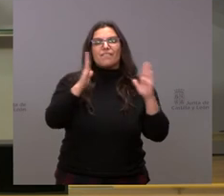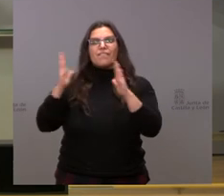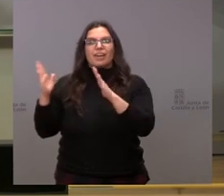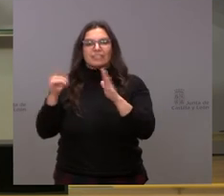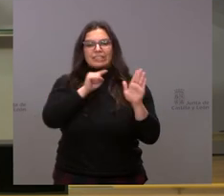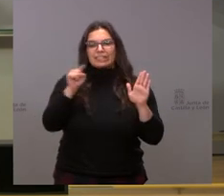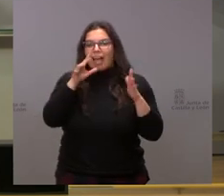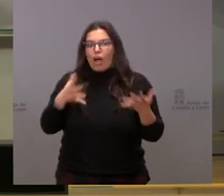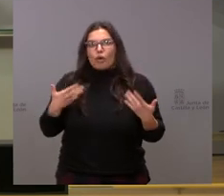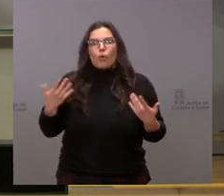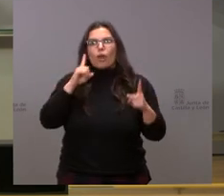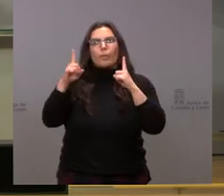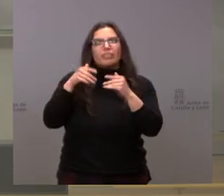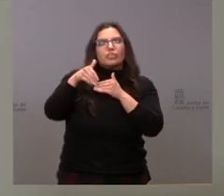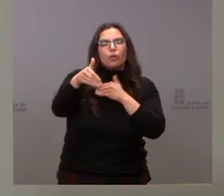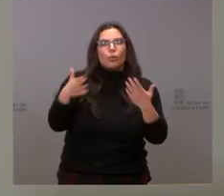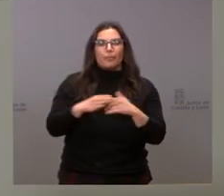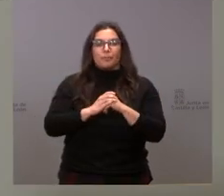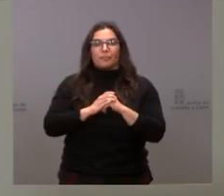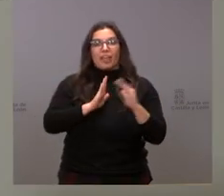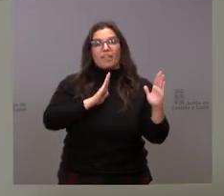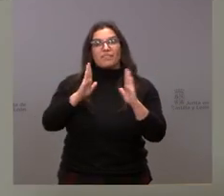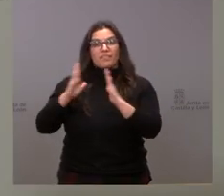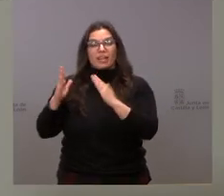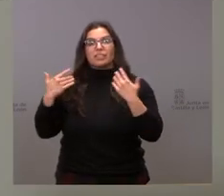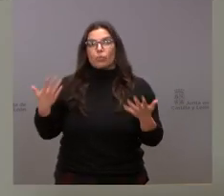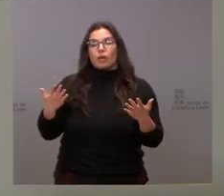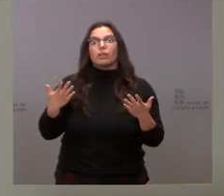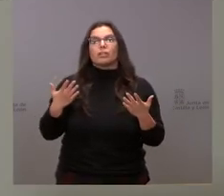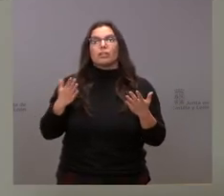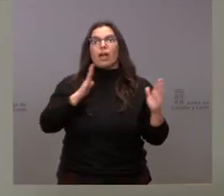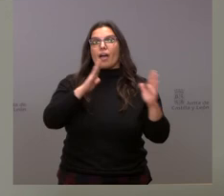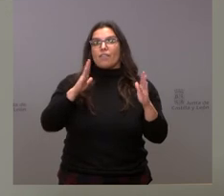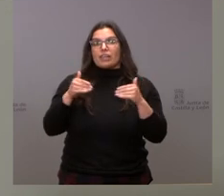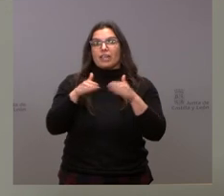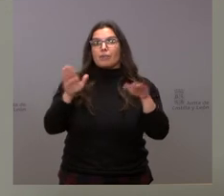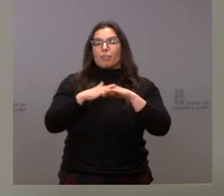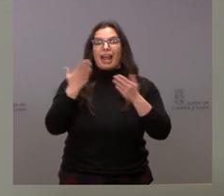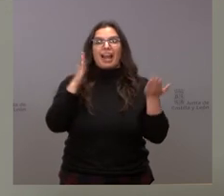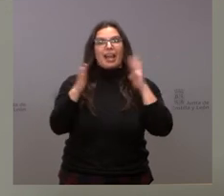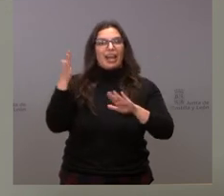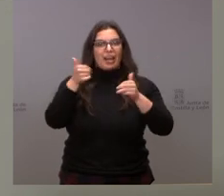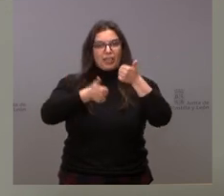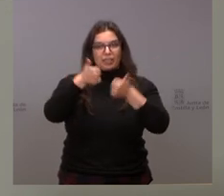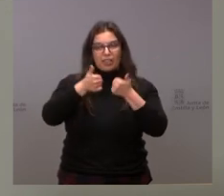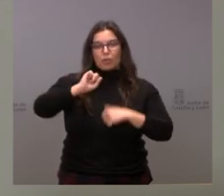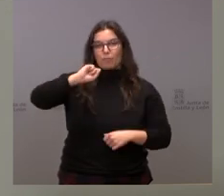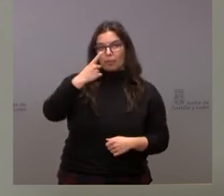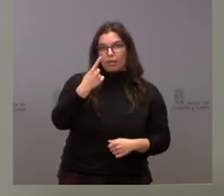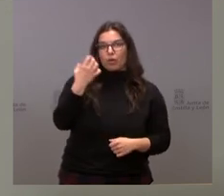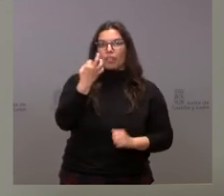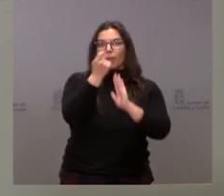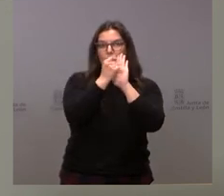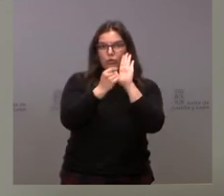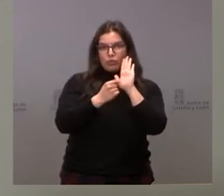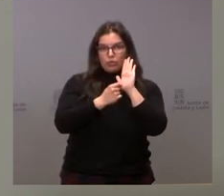está y qué previsiones tienen las frases serían abrir toda la fase de conveniente a una licitación es decir primero un pliego